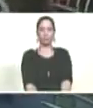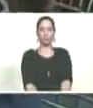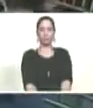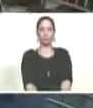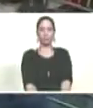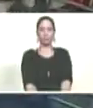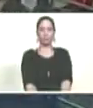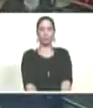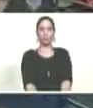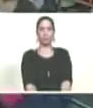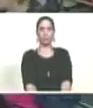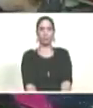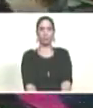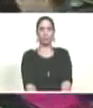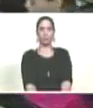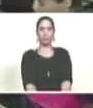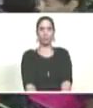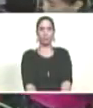Bueno.